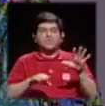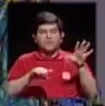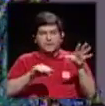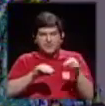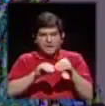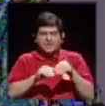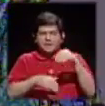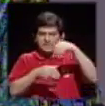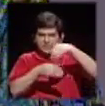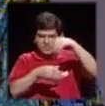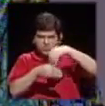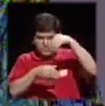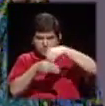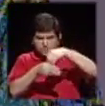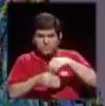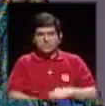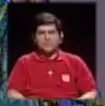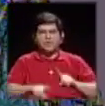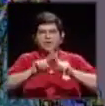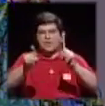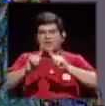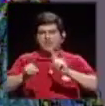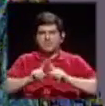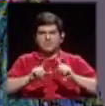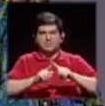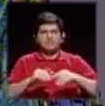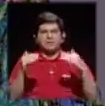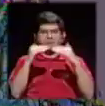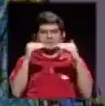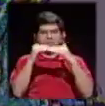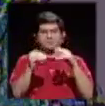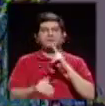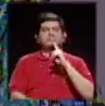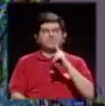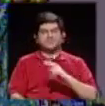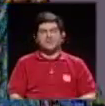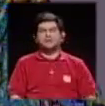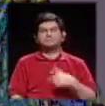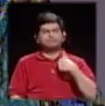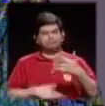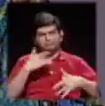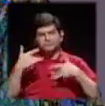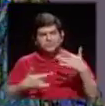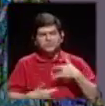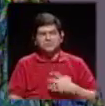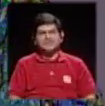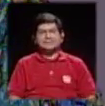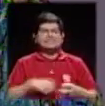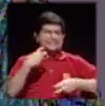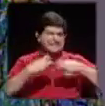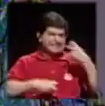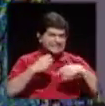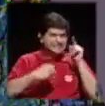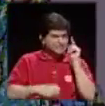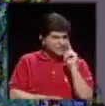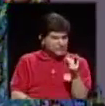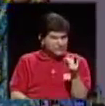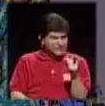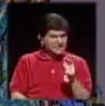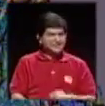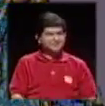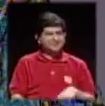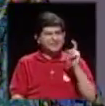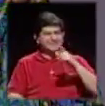aportes en varios niveles, ¿verdad? Yo siento que es una problemática que se